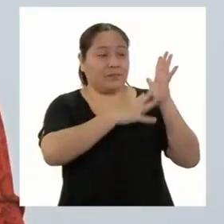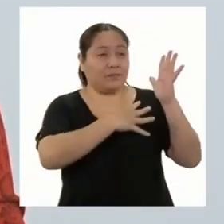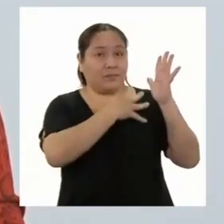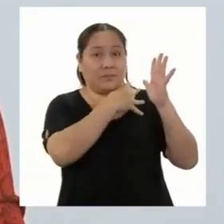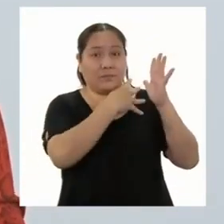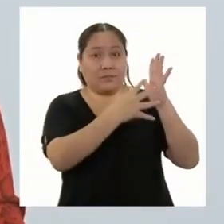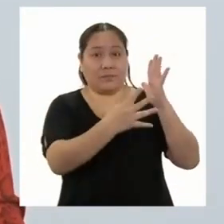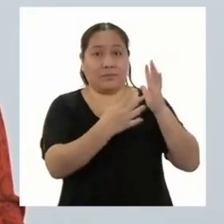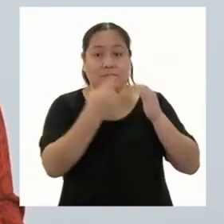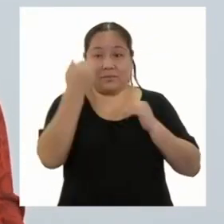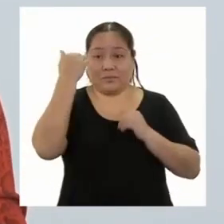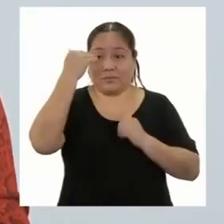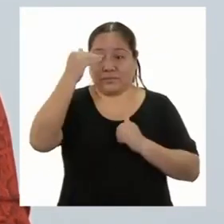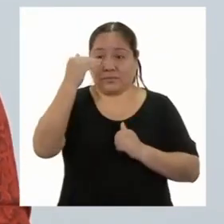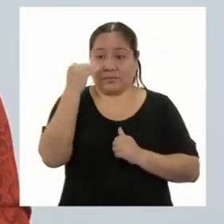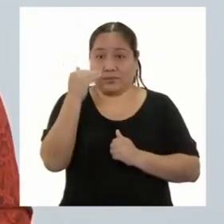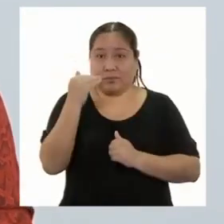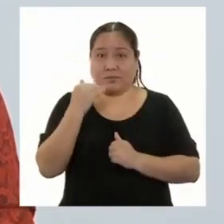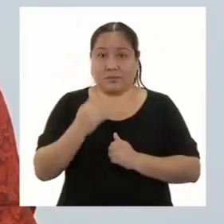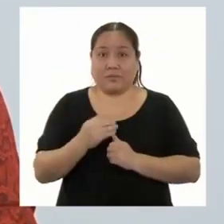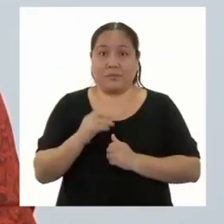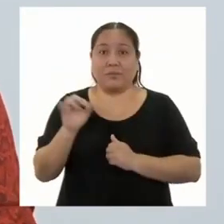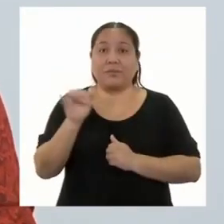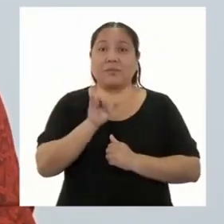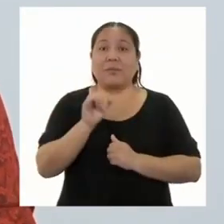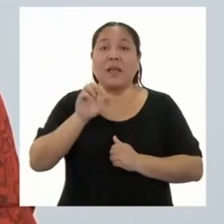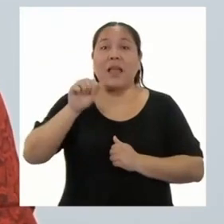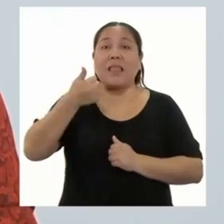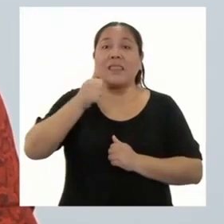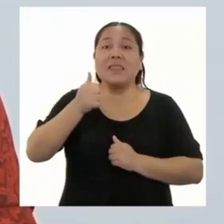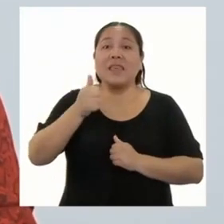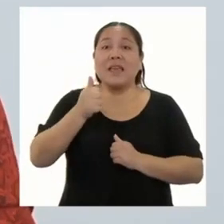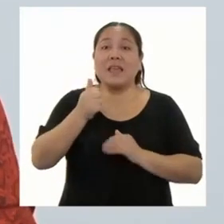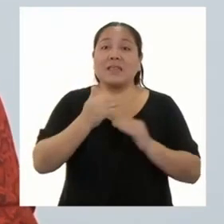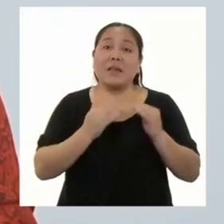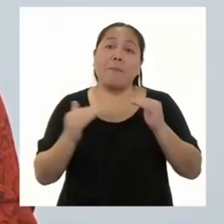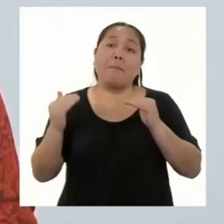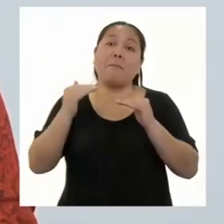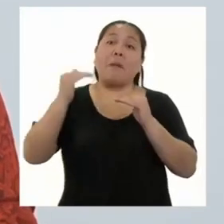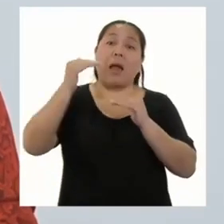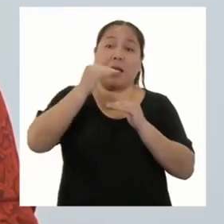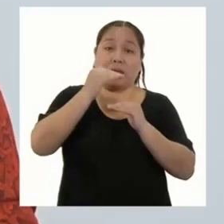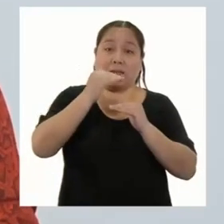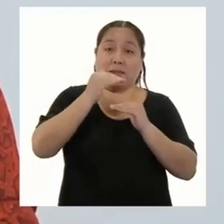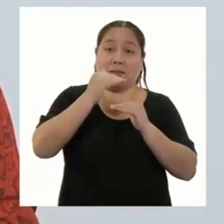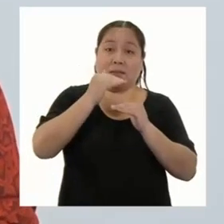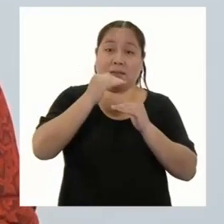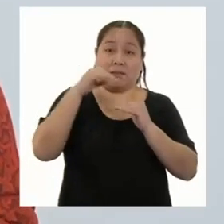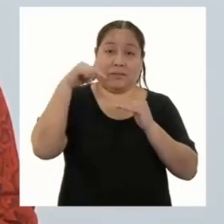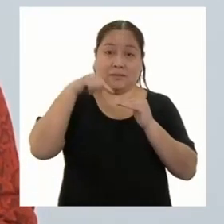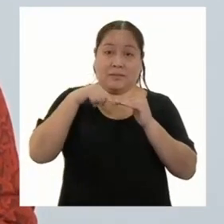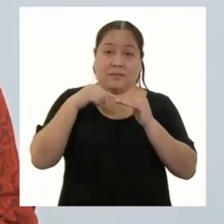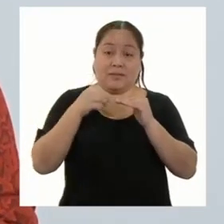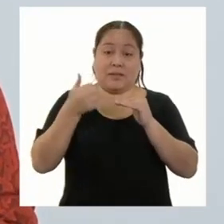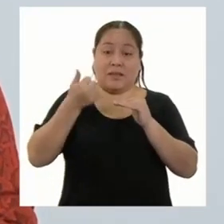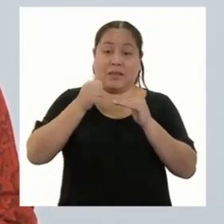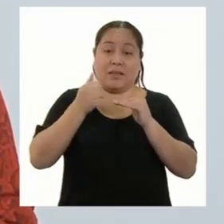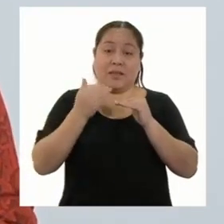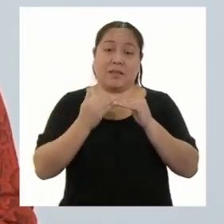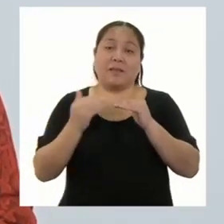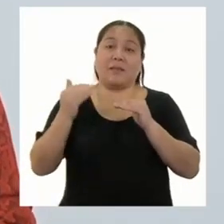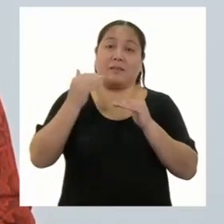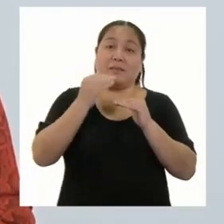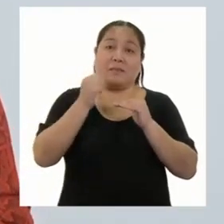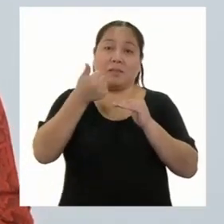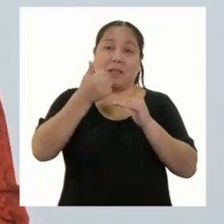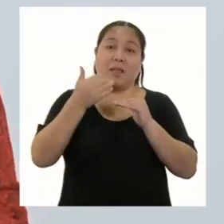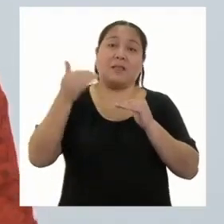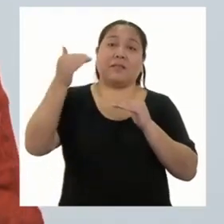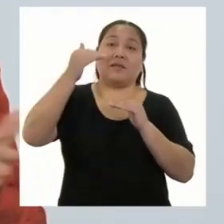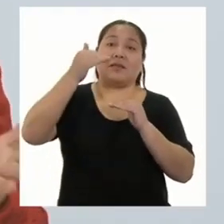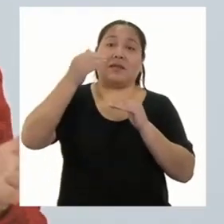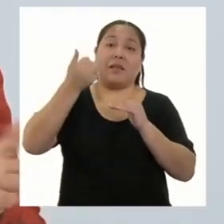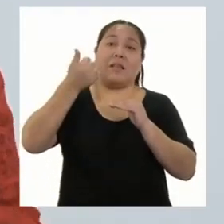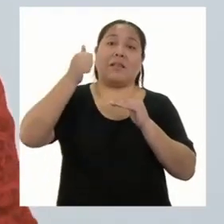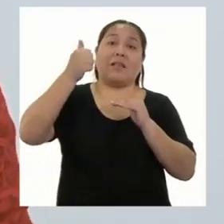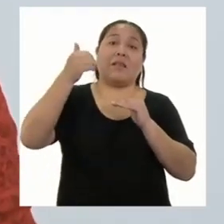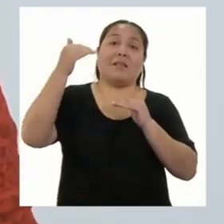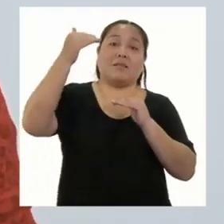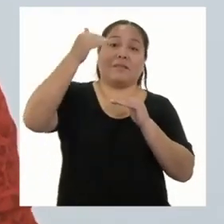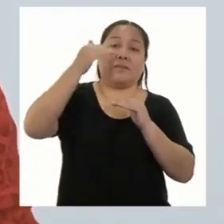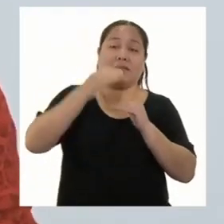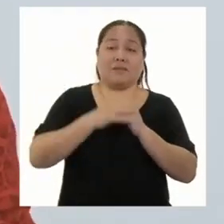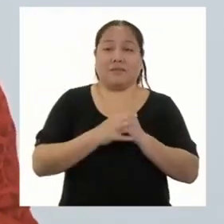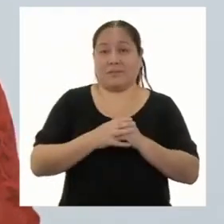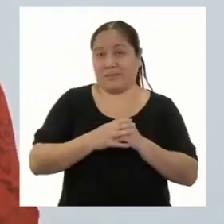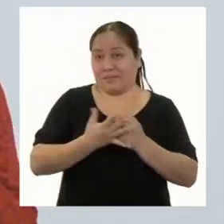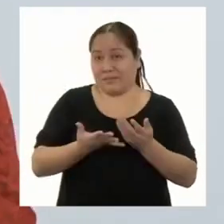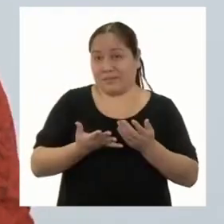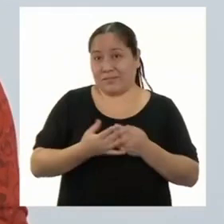unidad de longitud es igual a 10 veces más la unidad de orden inmediato inferior. O dicho de otra